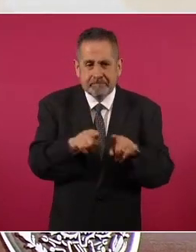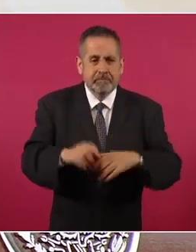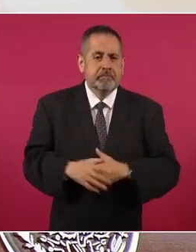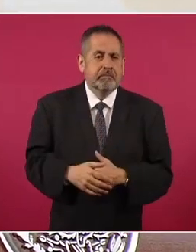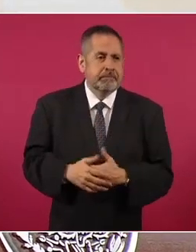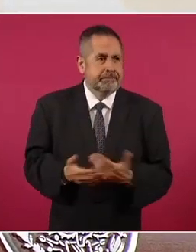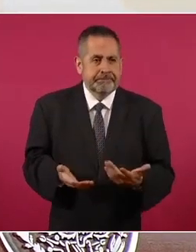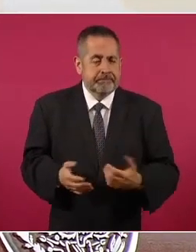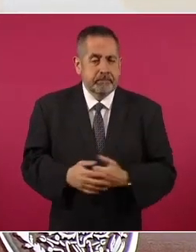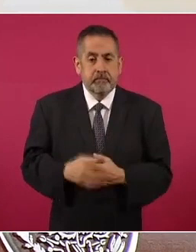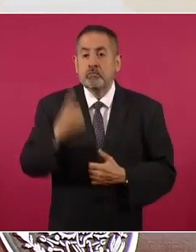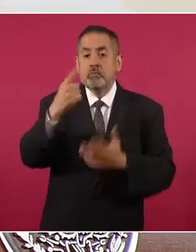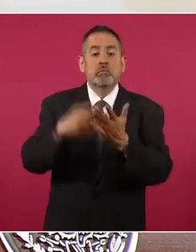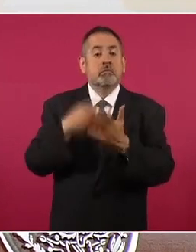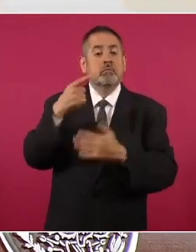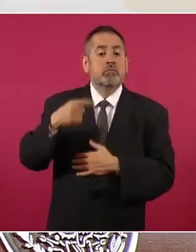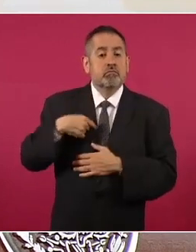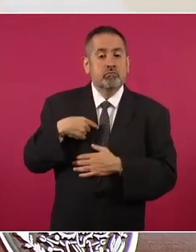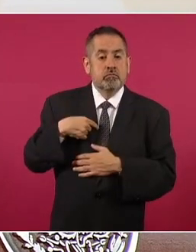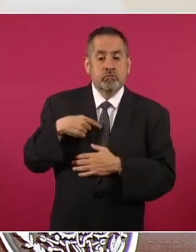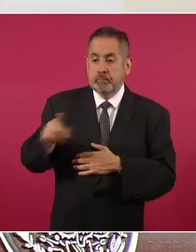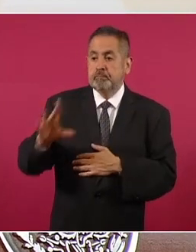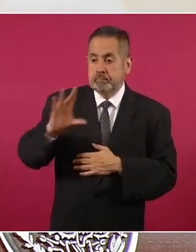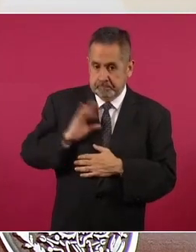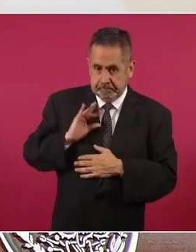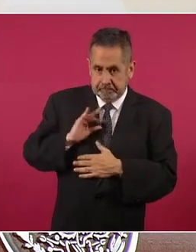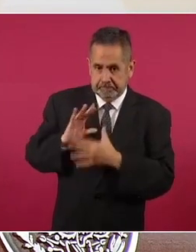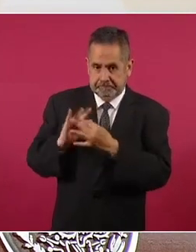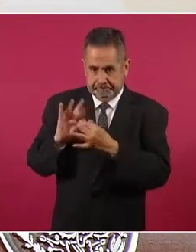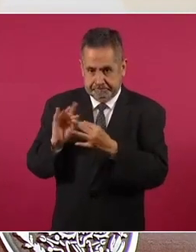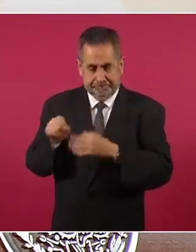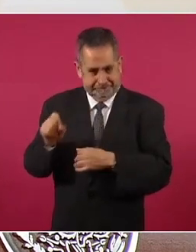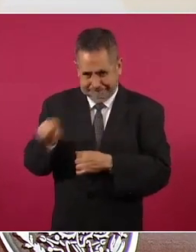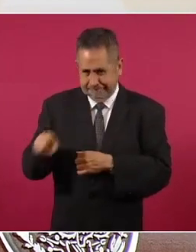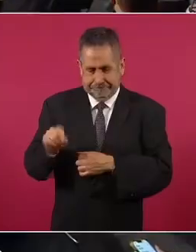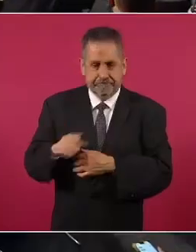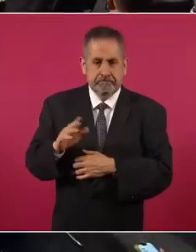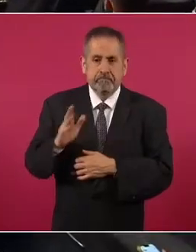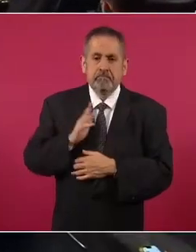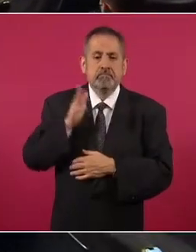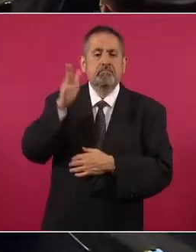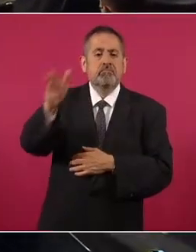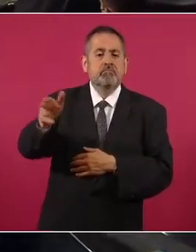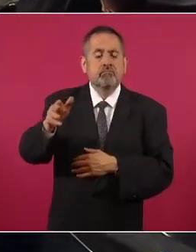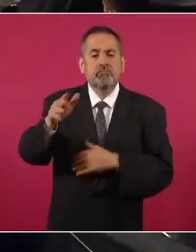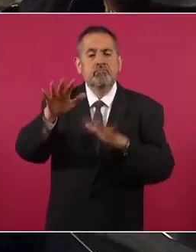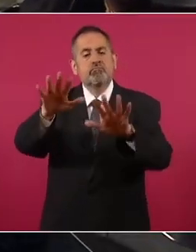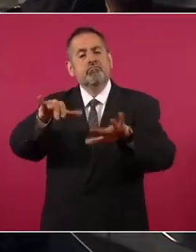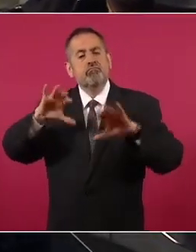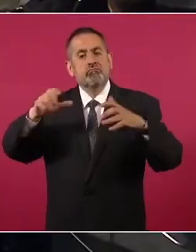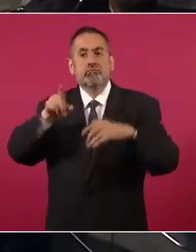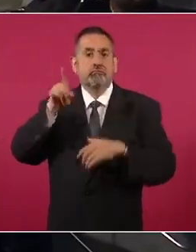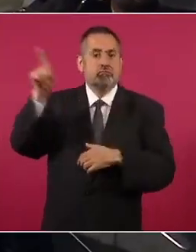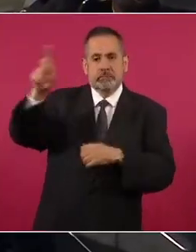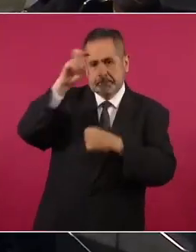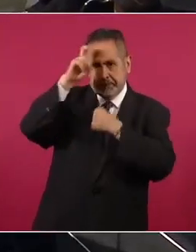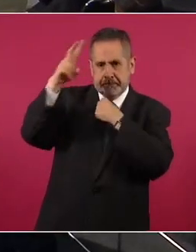Una vez fuimos, me contó la anécdota, a un concierto a Europa